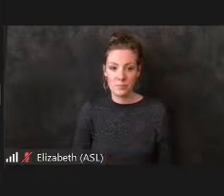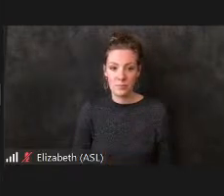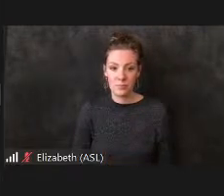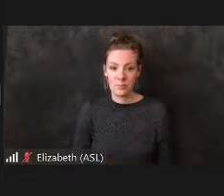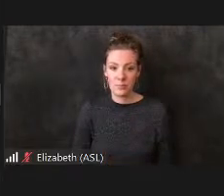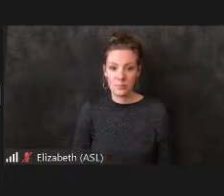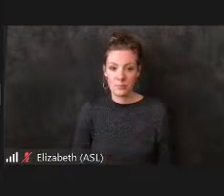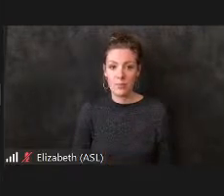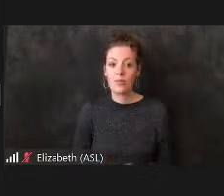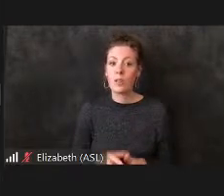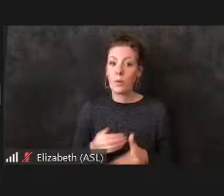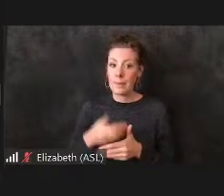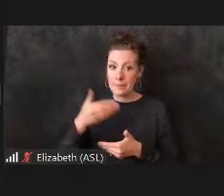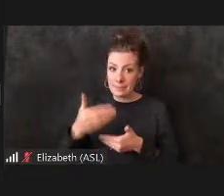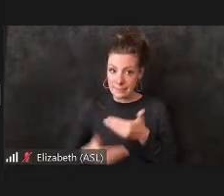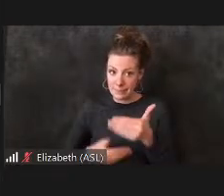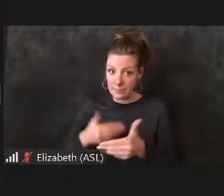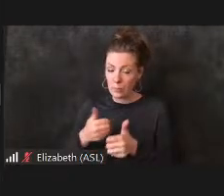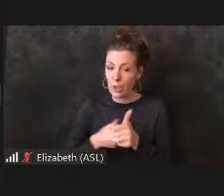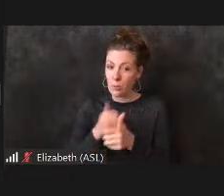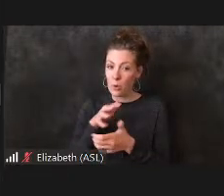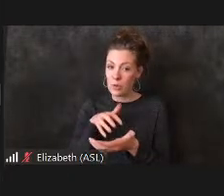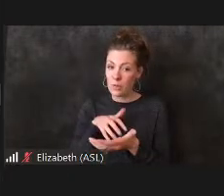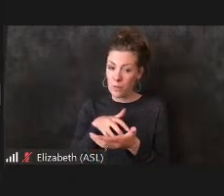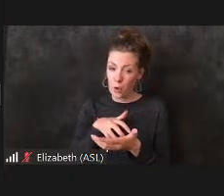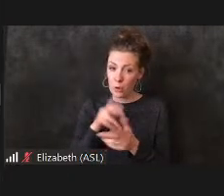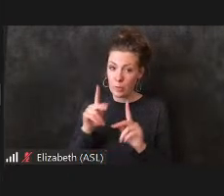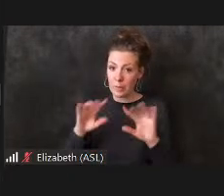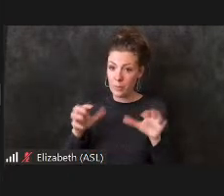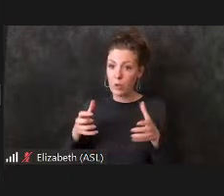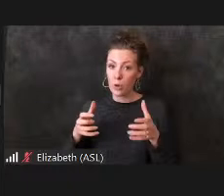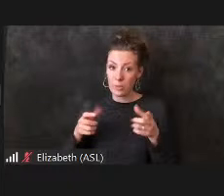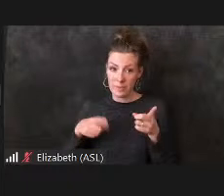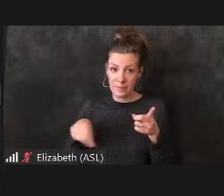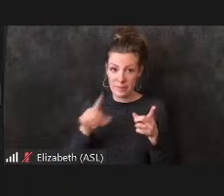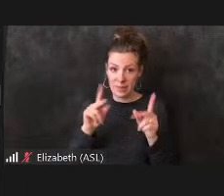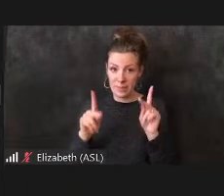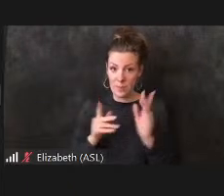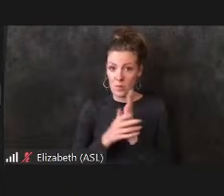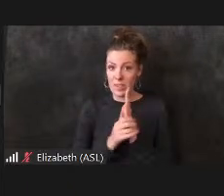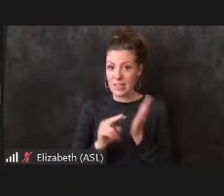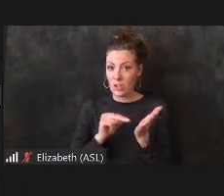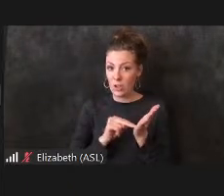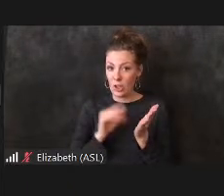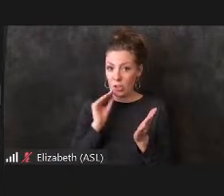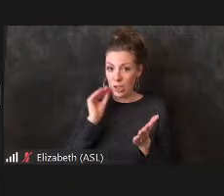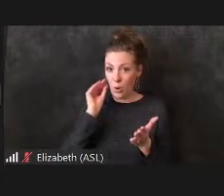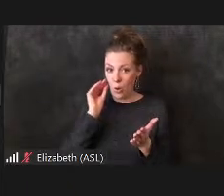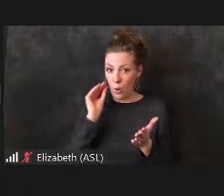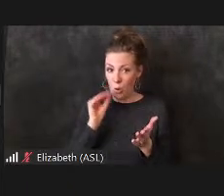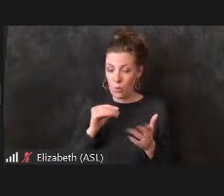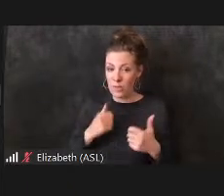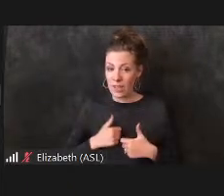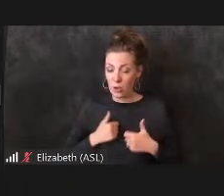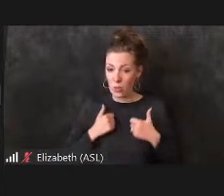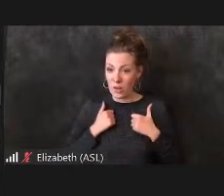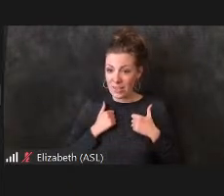que estamos haciendo progreso con nuestra población en las